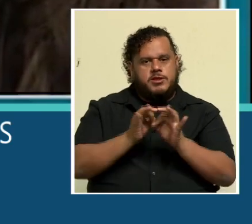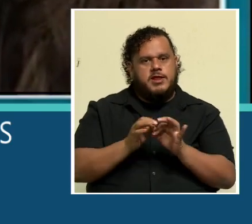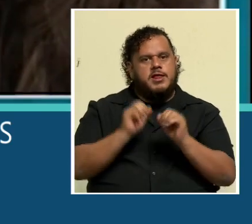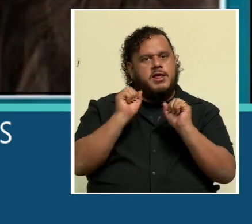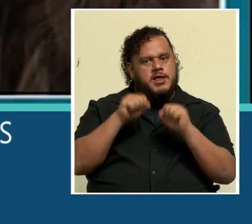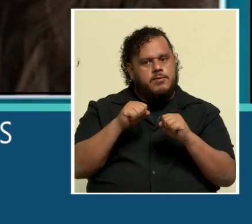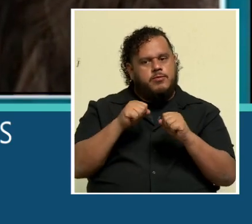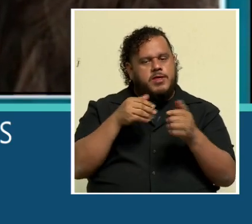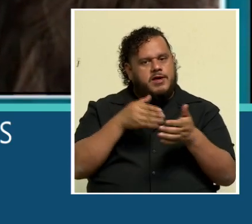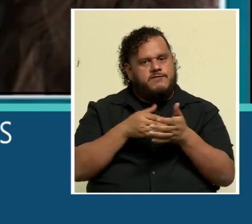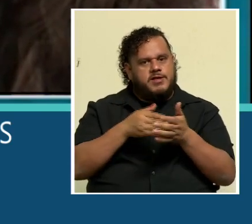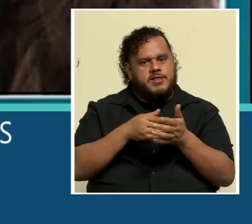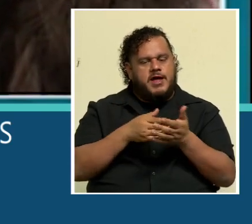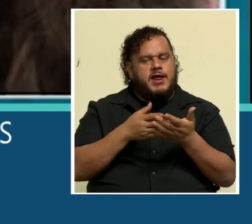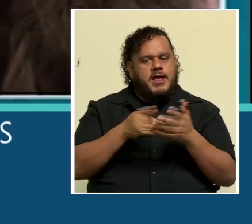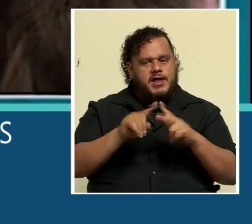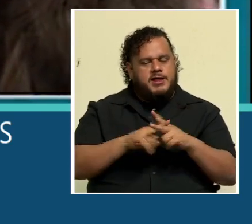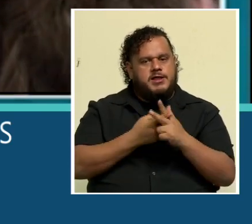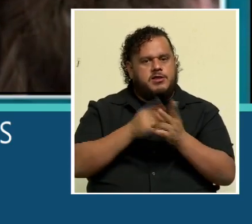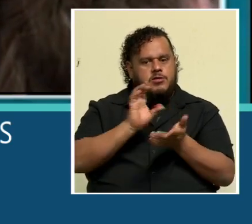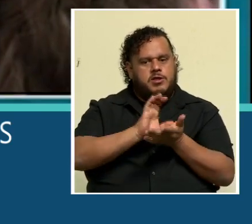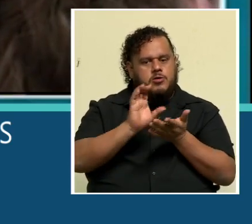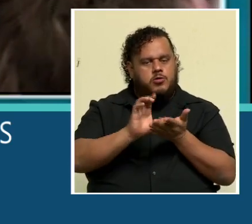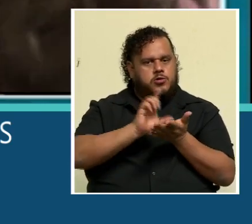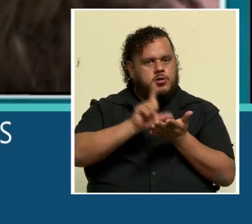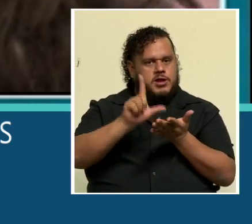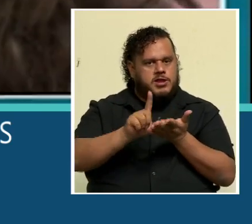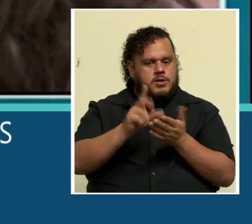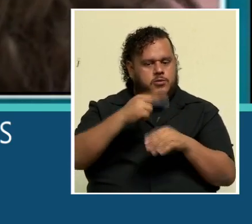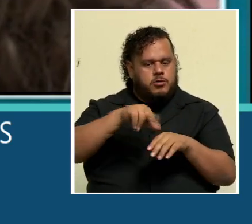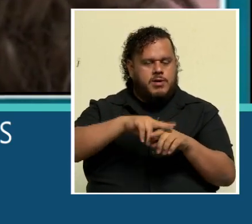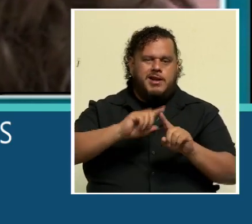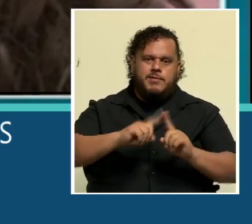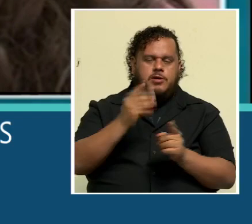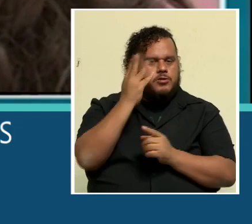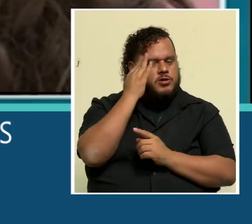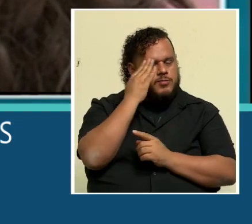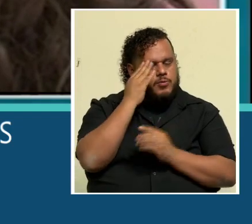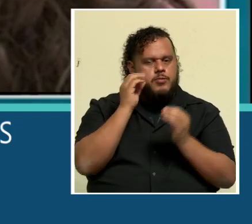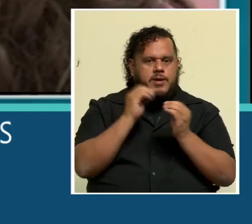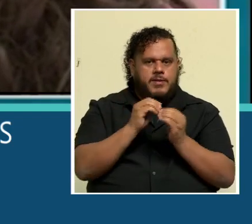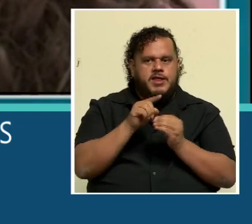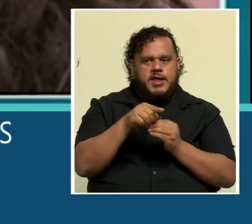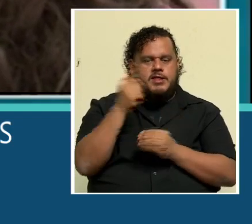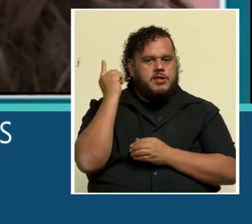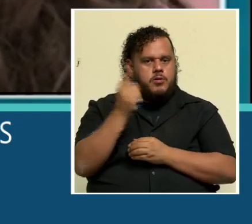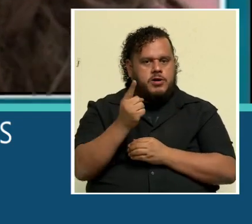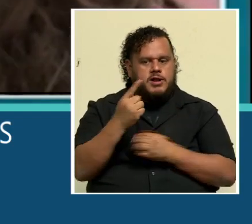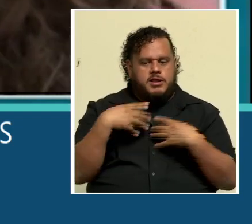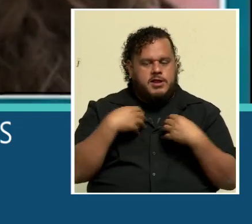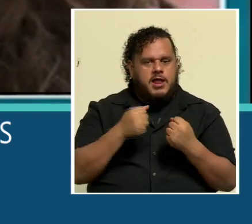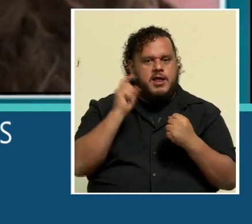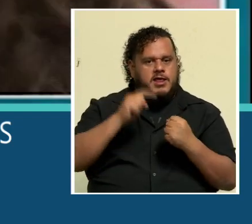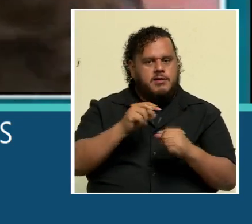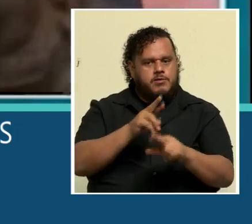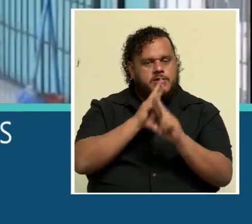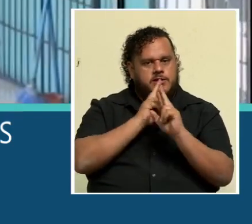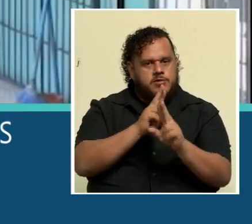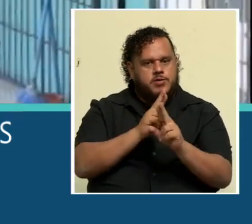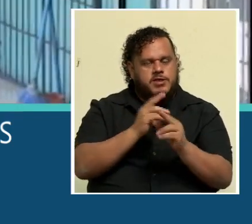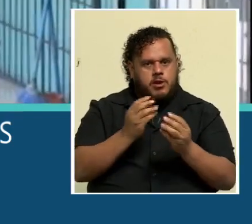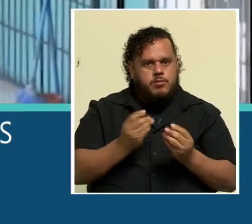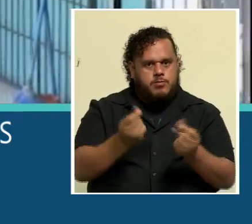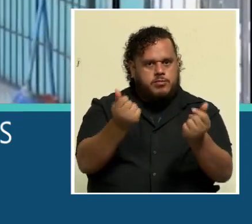el curso lectivo de manera normal, pero nos ocupa muchísimo esas órdenes sanitarias que tenemos que dar respuesta lo más pronto posible.